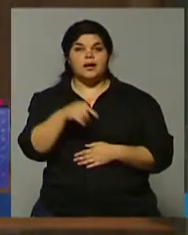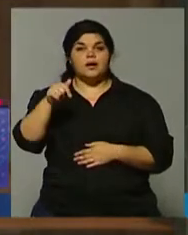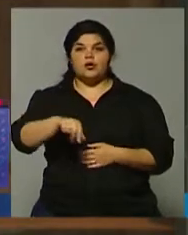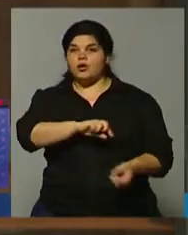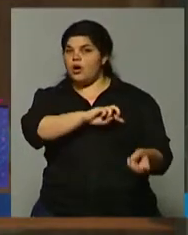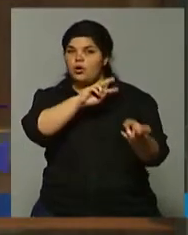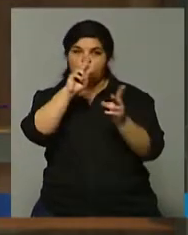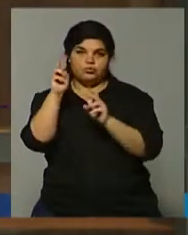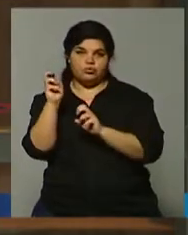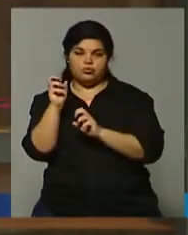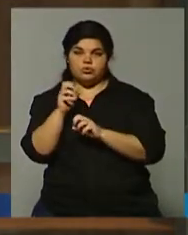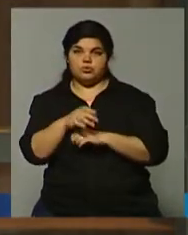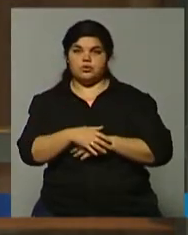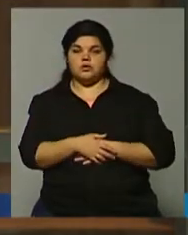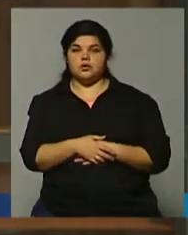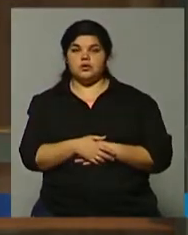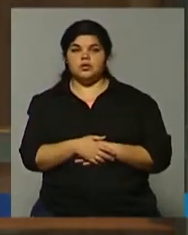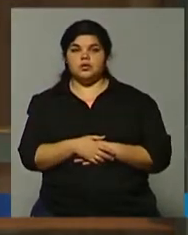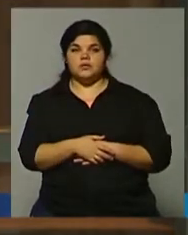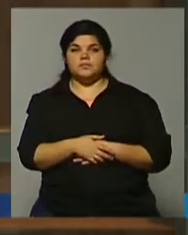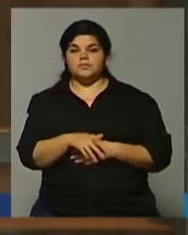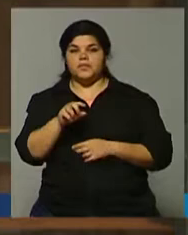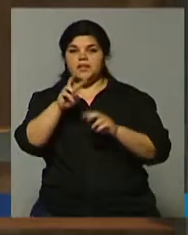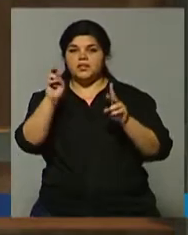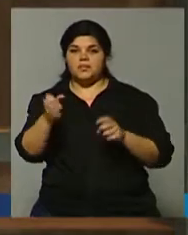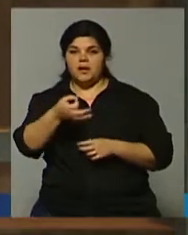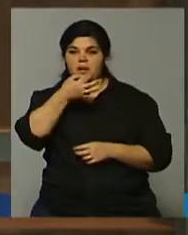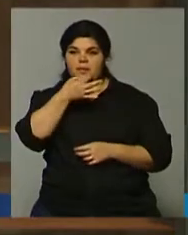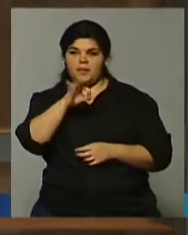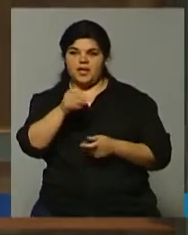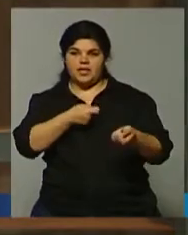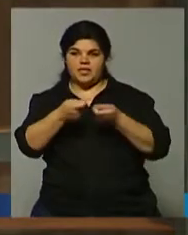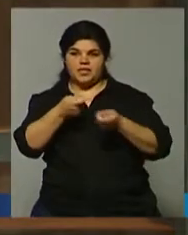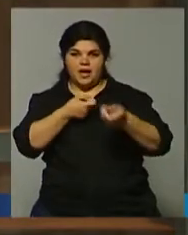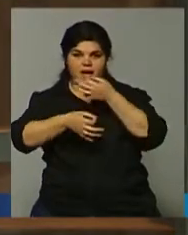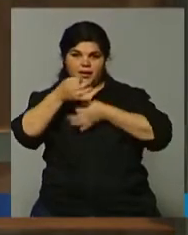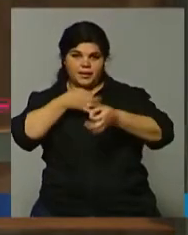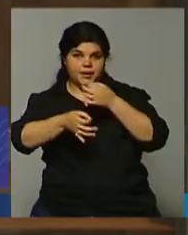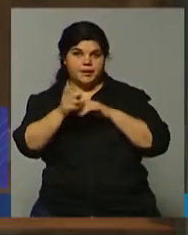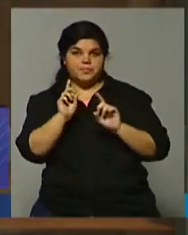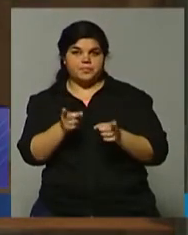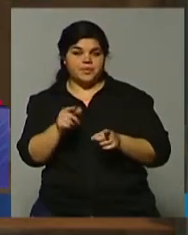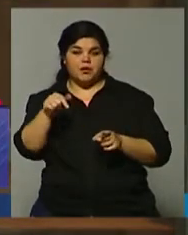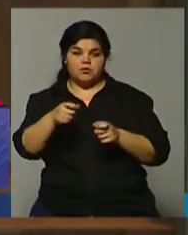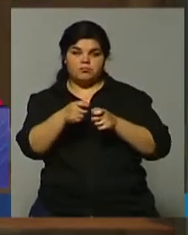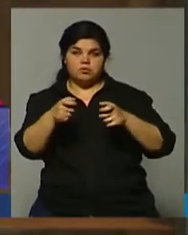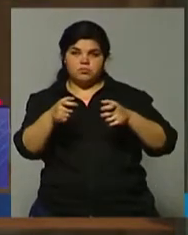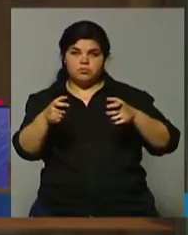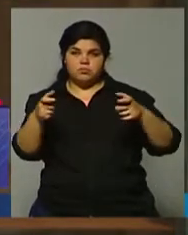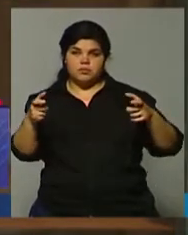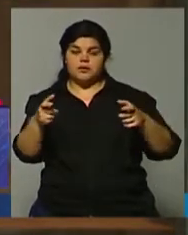porque esto de la venta del e-commerce es algo que va creciendo. Y ahora nos vamos a ir al lado